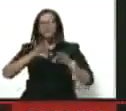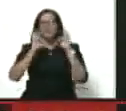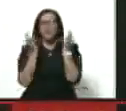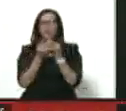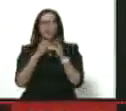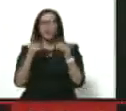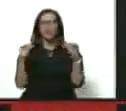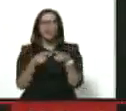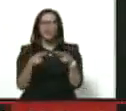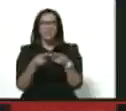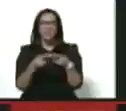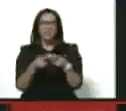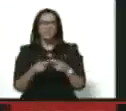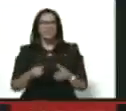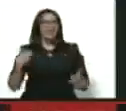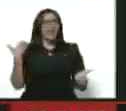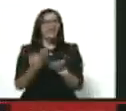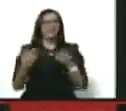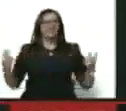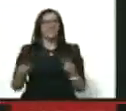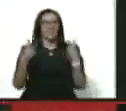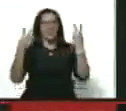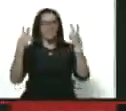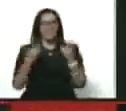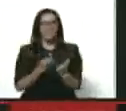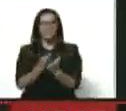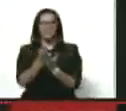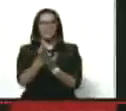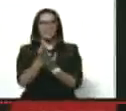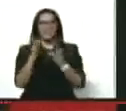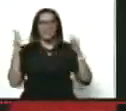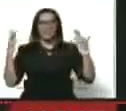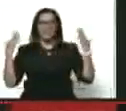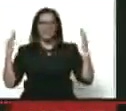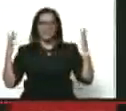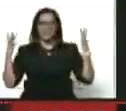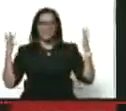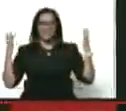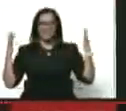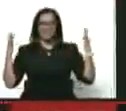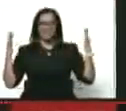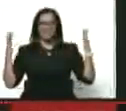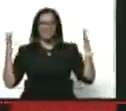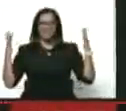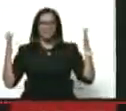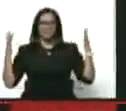equipo. Gracias, compañero. ¡Hasta la victoria siempre! ¡Seremos!